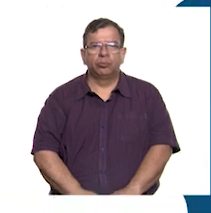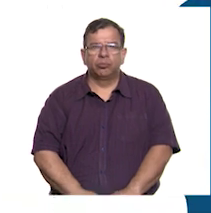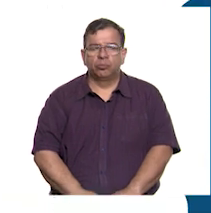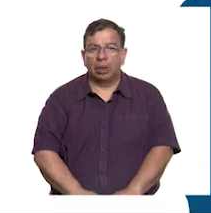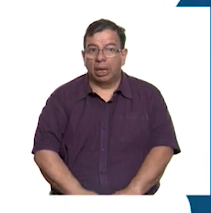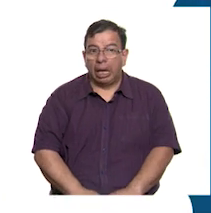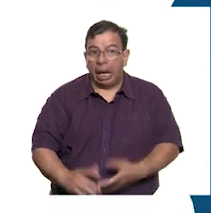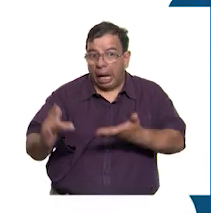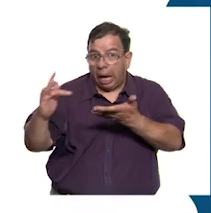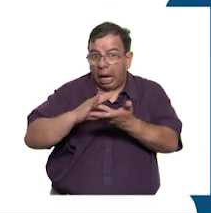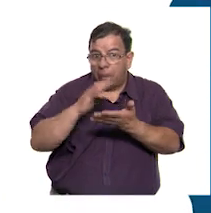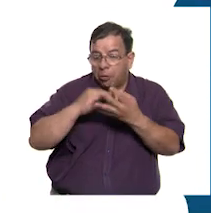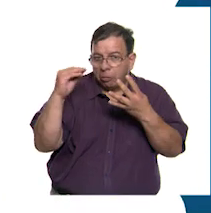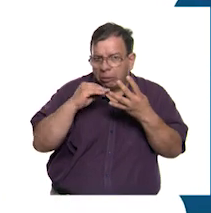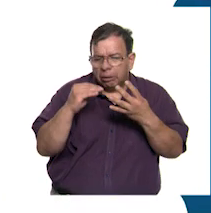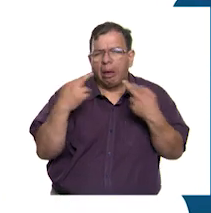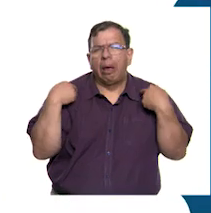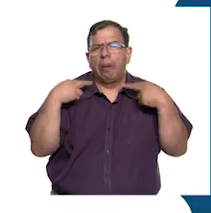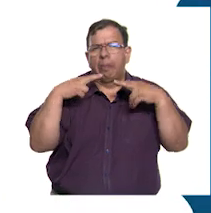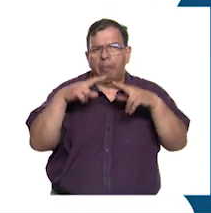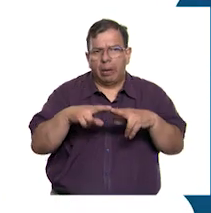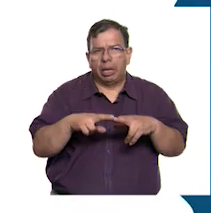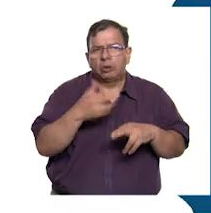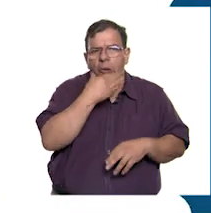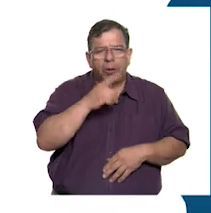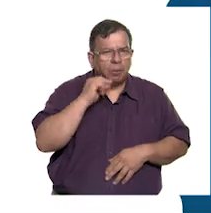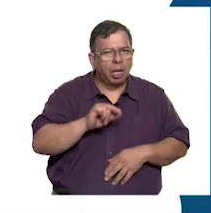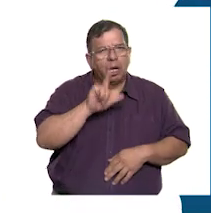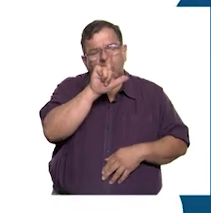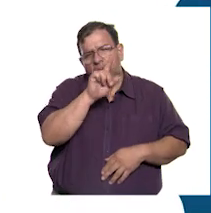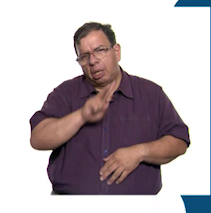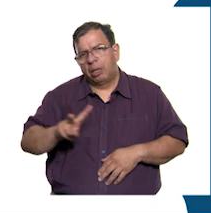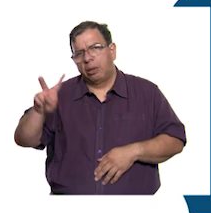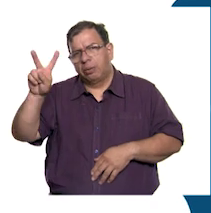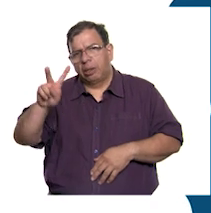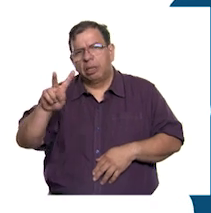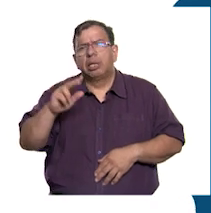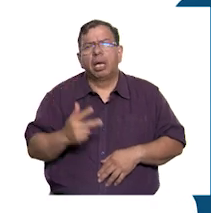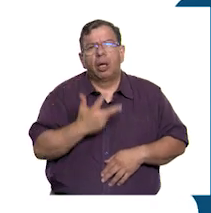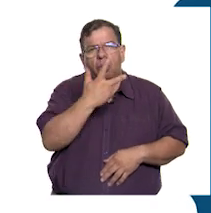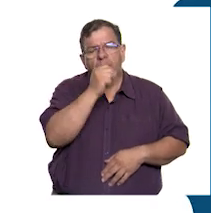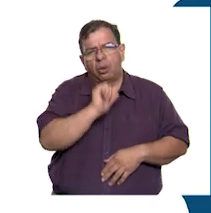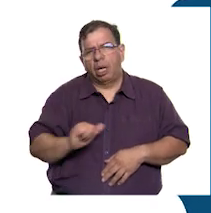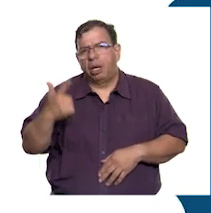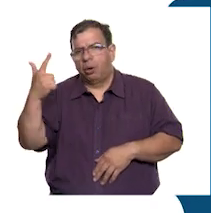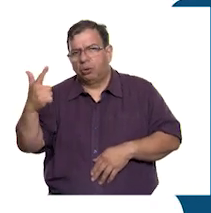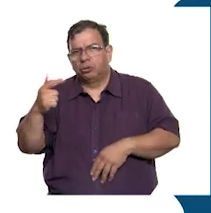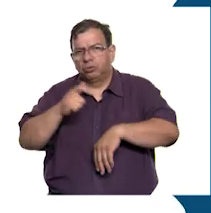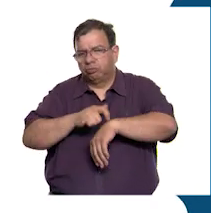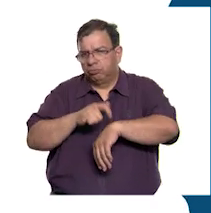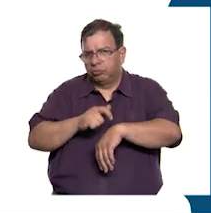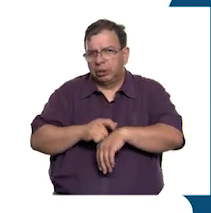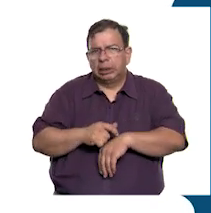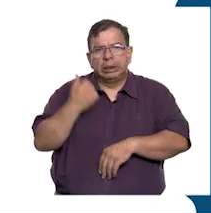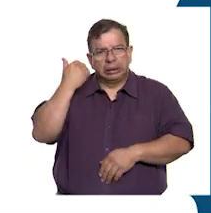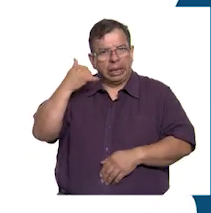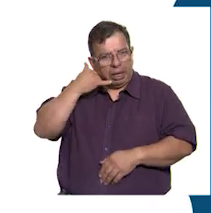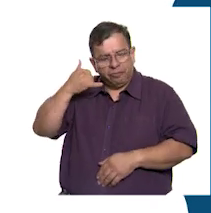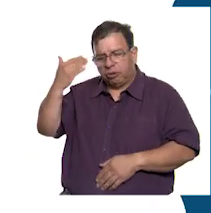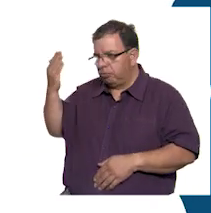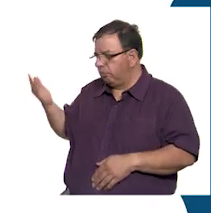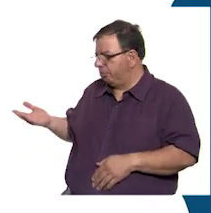Para apoyo pedagógico, hay maestras y maestros de lunes a viernes de 8 a 20 horas en el teléfono